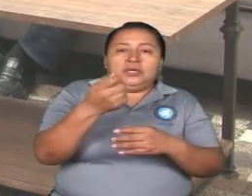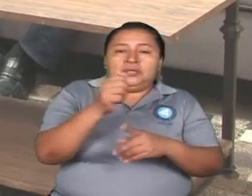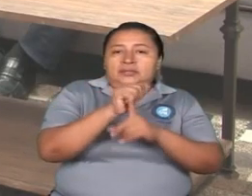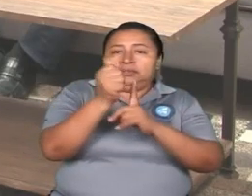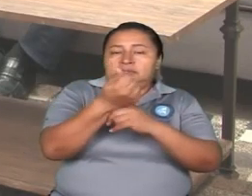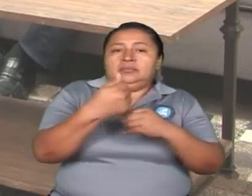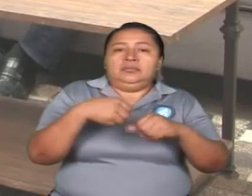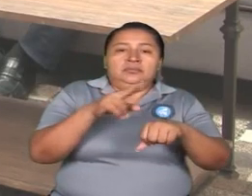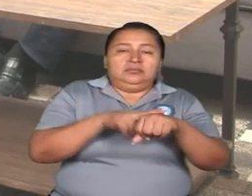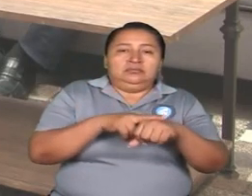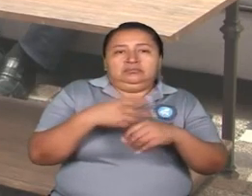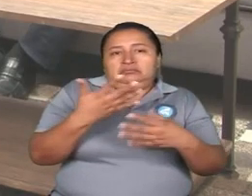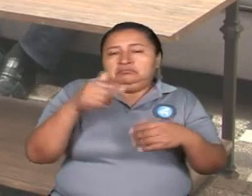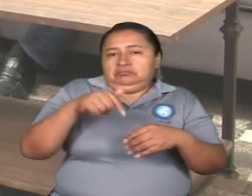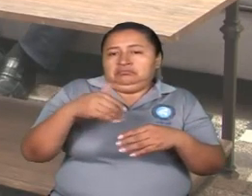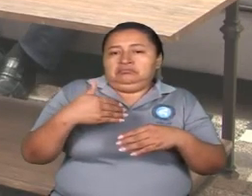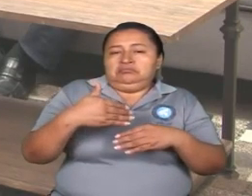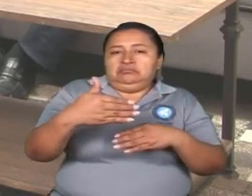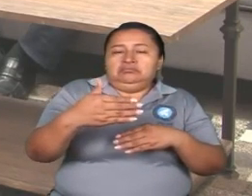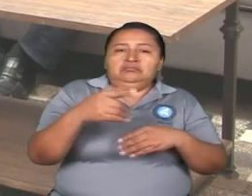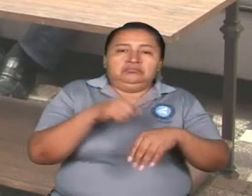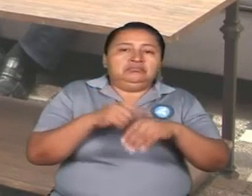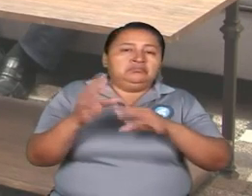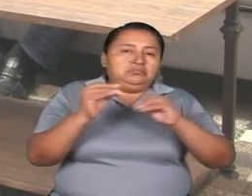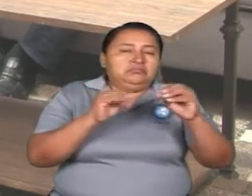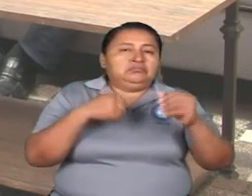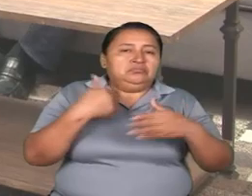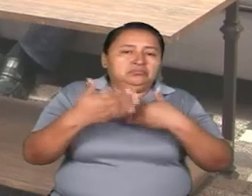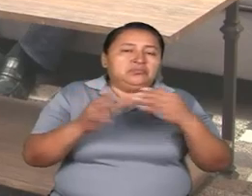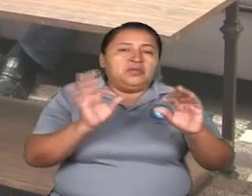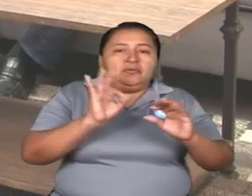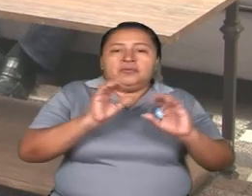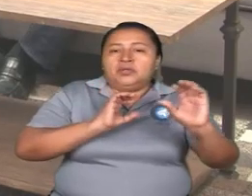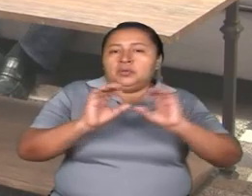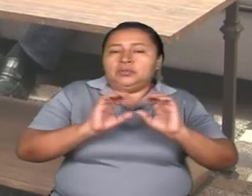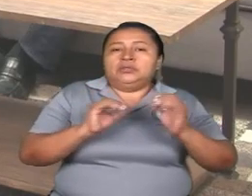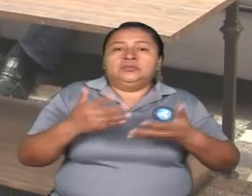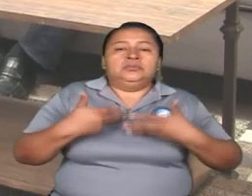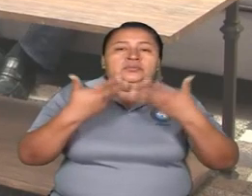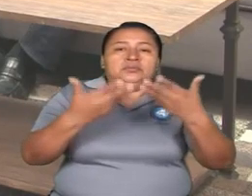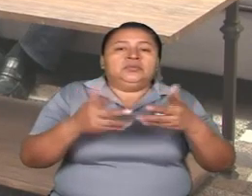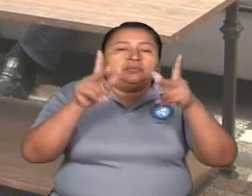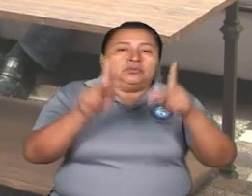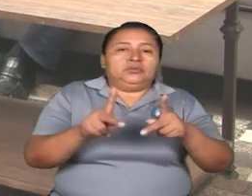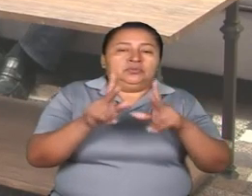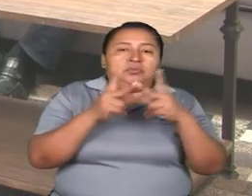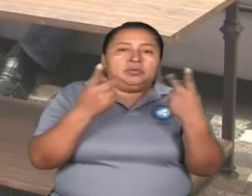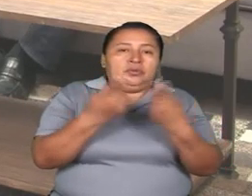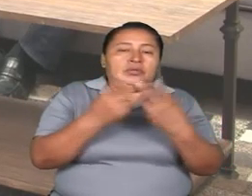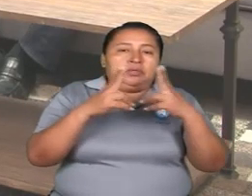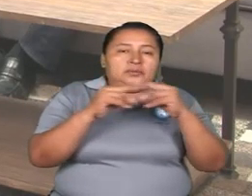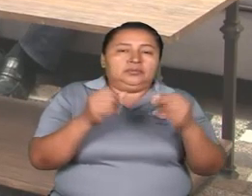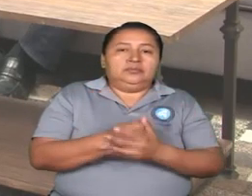parlamentario dentro de un margen de conversación siempre, un medio de comunicación en servicio y al servicio de la población